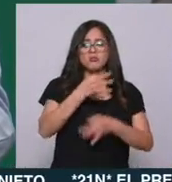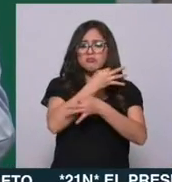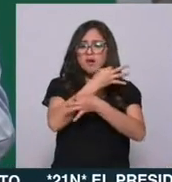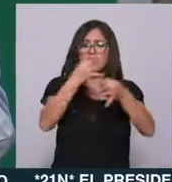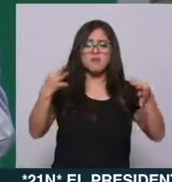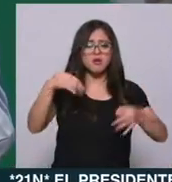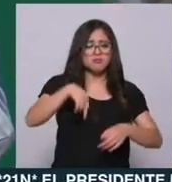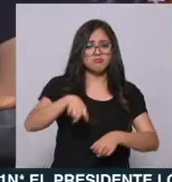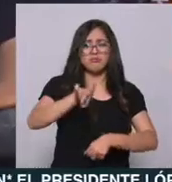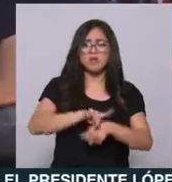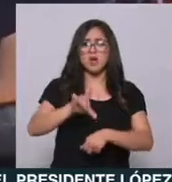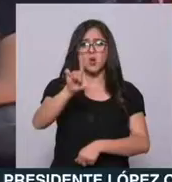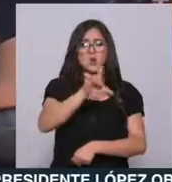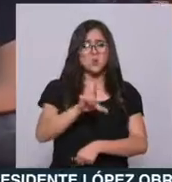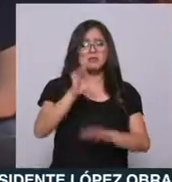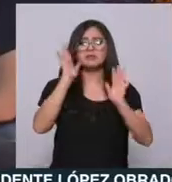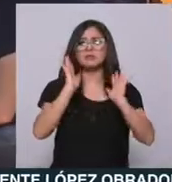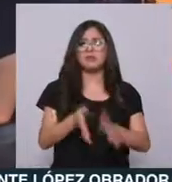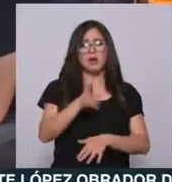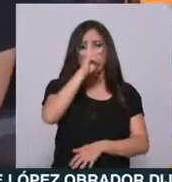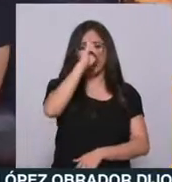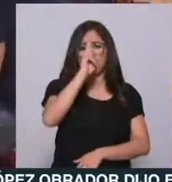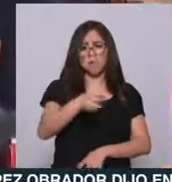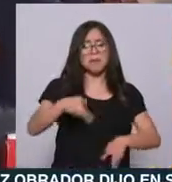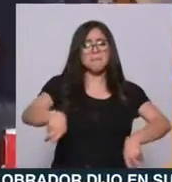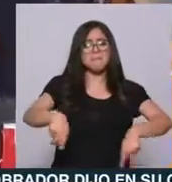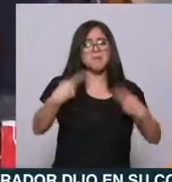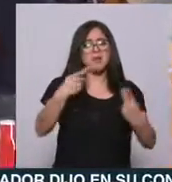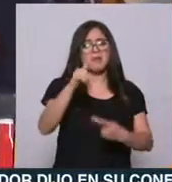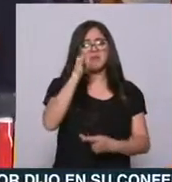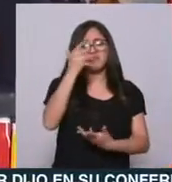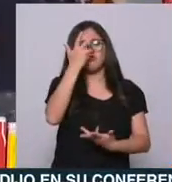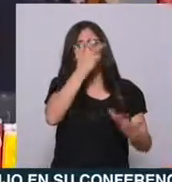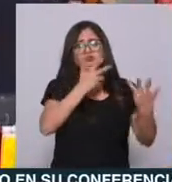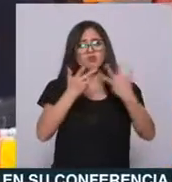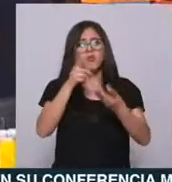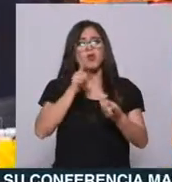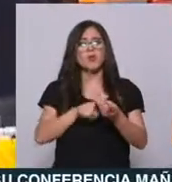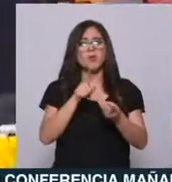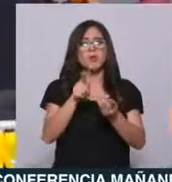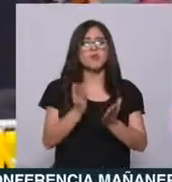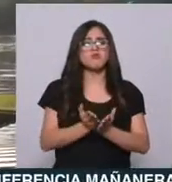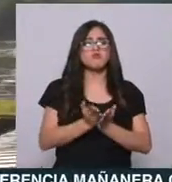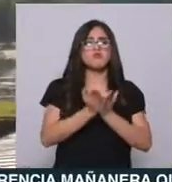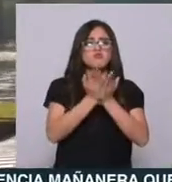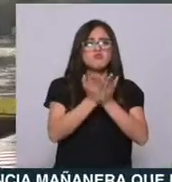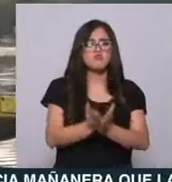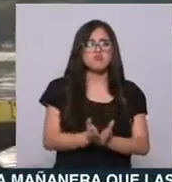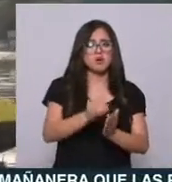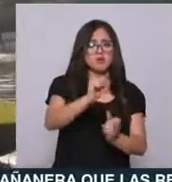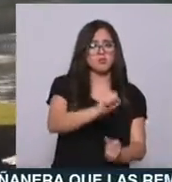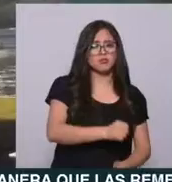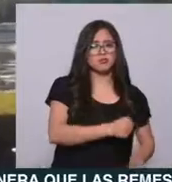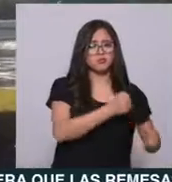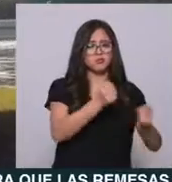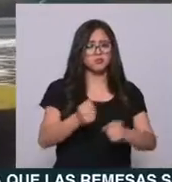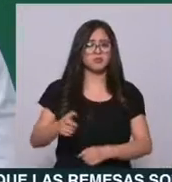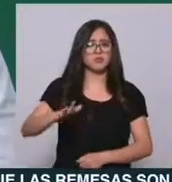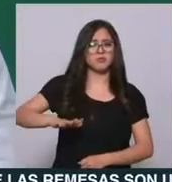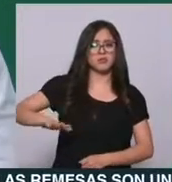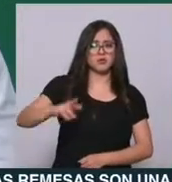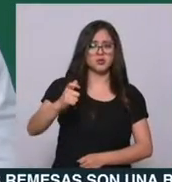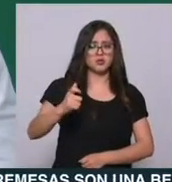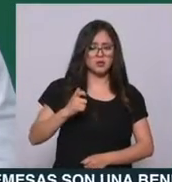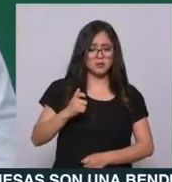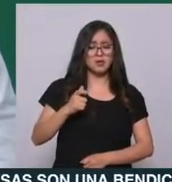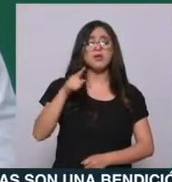partir de este lunes quedó prohibida la venta y consumo de bebidas alcohólicas en las trajineras que circulan por los canales de la alcaldía. El